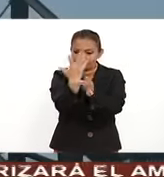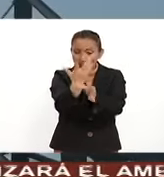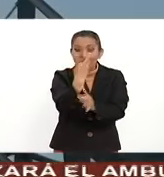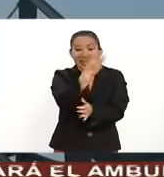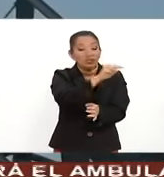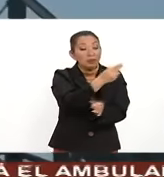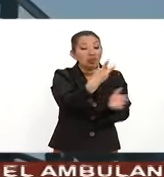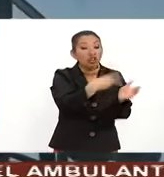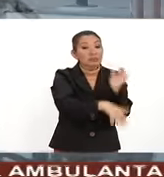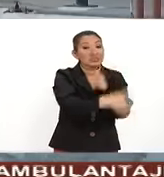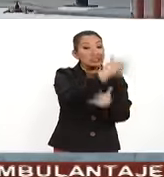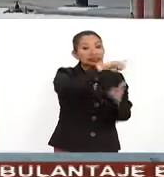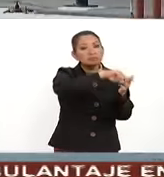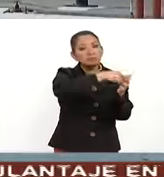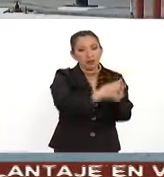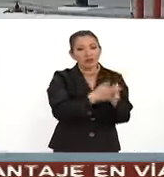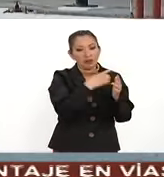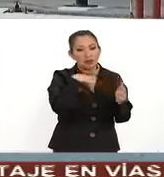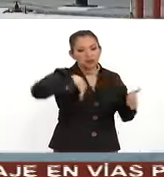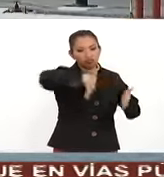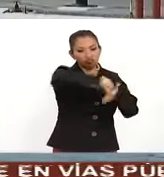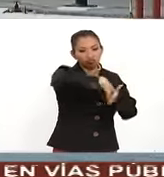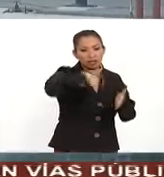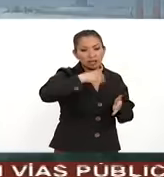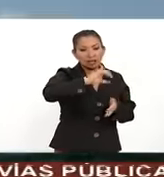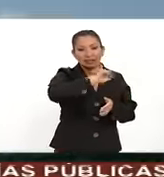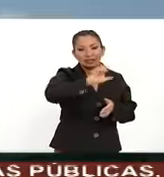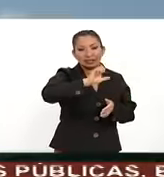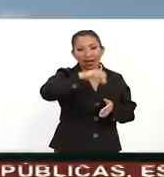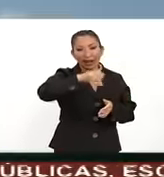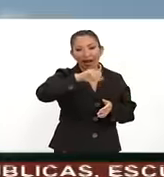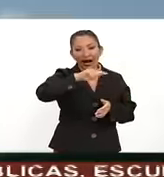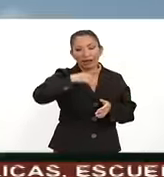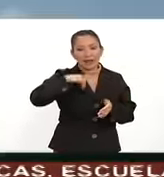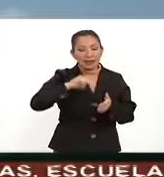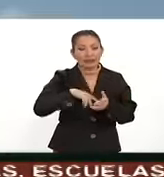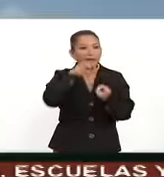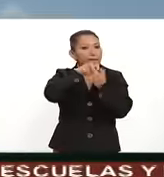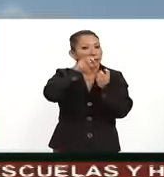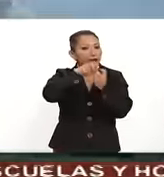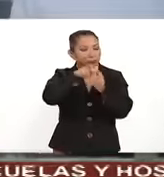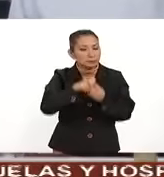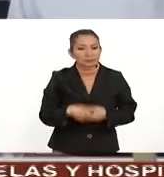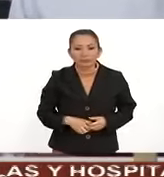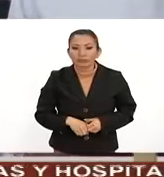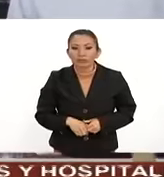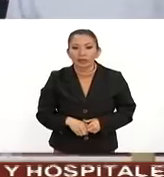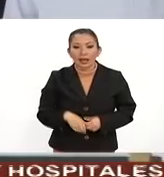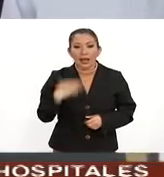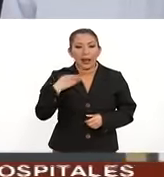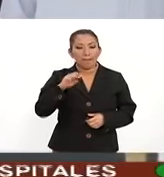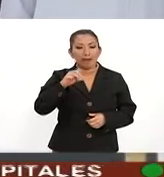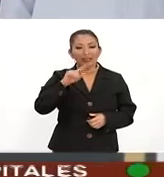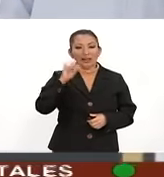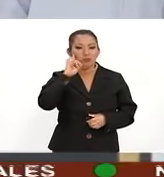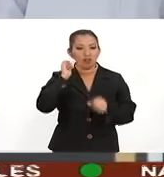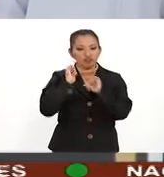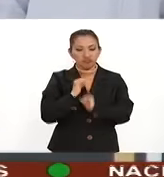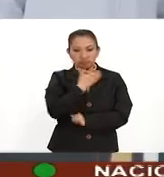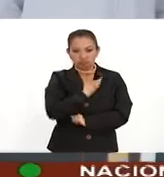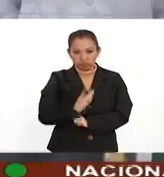de noviembre de 2015 en el astillero número 1 de la CEMAR, ubicado en Tampico, Tamaulipas. La madrina del barco fue la